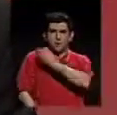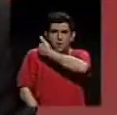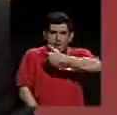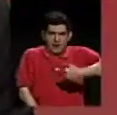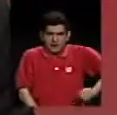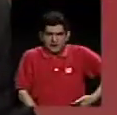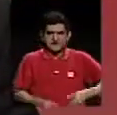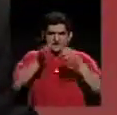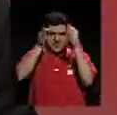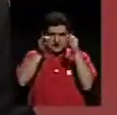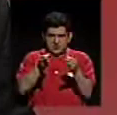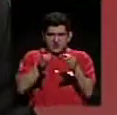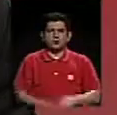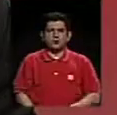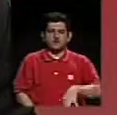o presidenta.